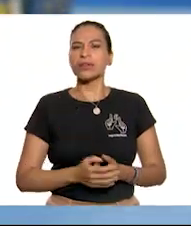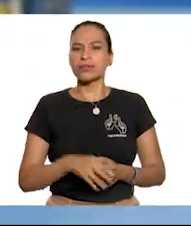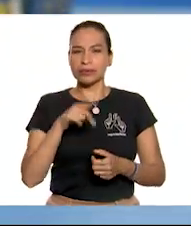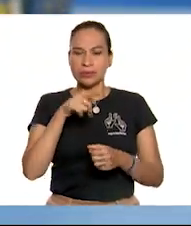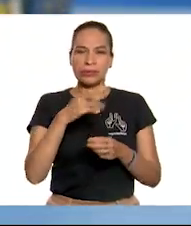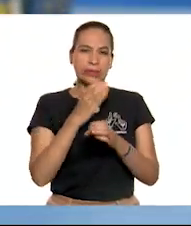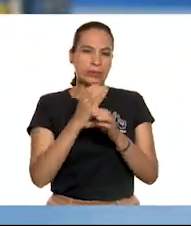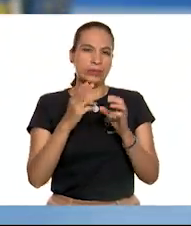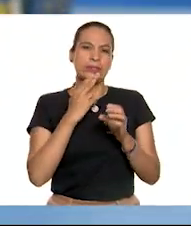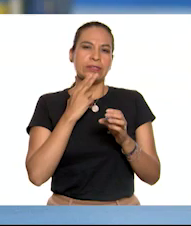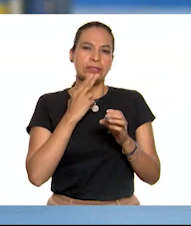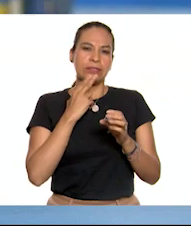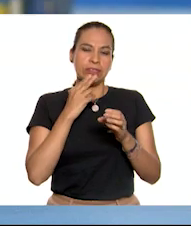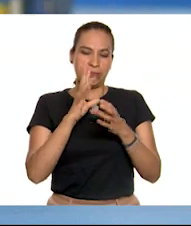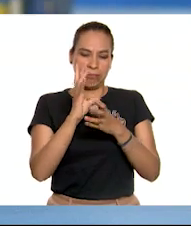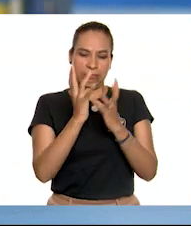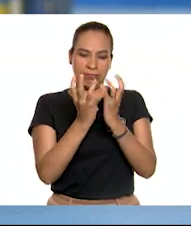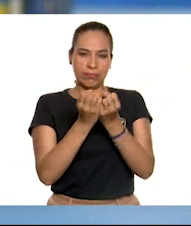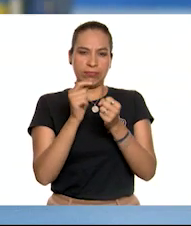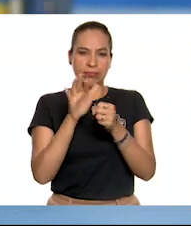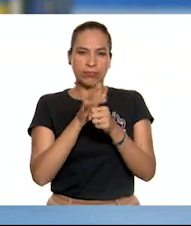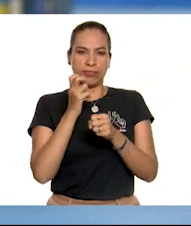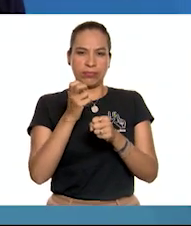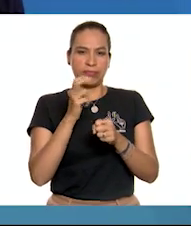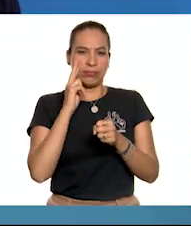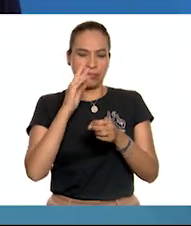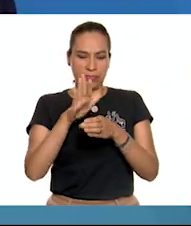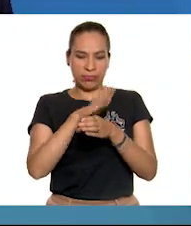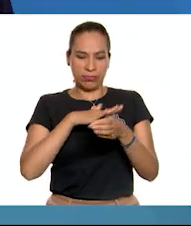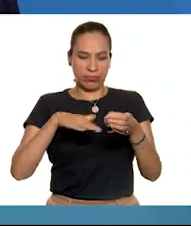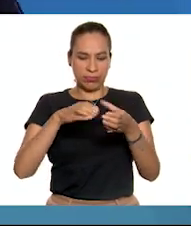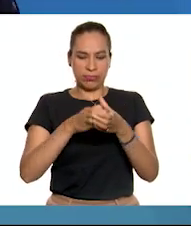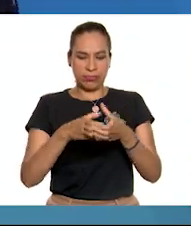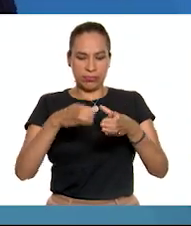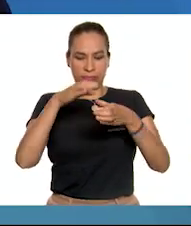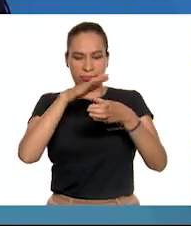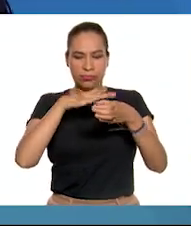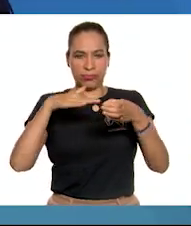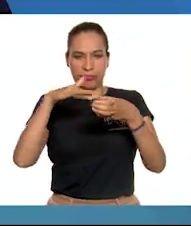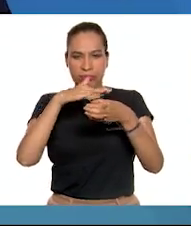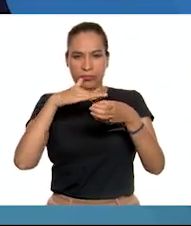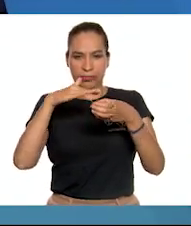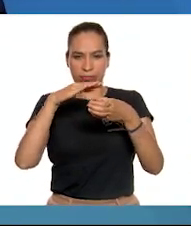un elemento muy denso y es por eso que queda al fondo de la botella.